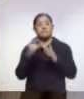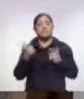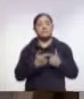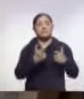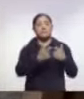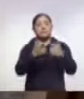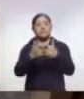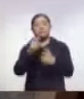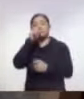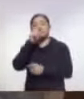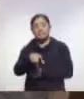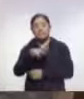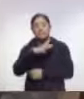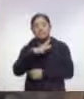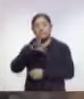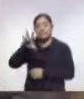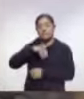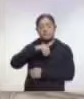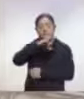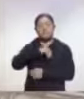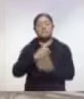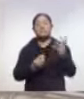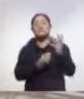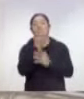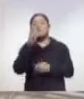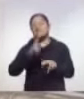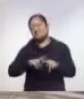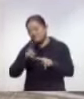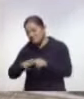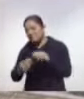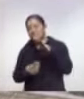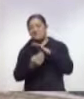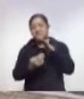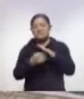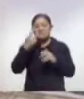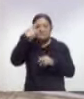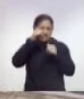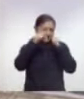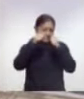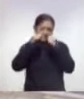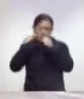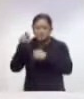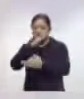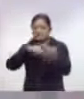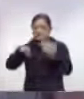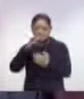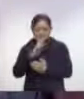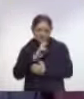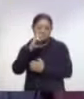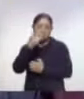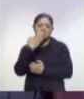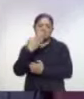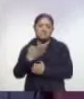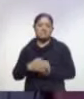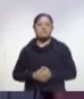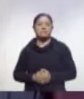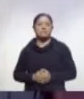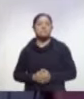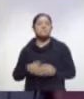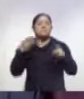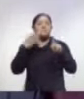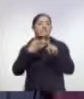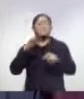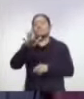donde también se prevé adquirir nuevo mobiliario para brindar una mejor atención a la ciudadanía. El objetivo es dar un mejor